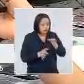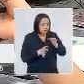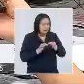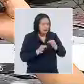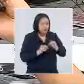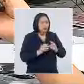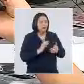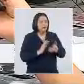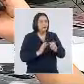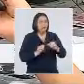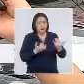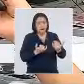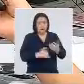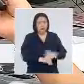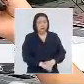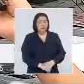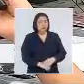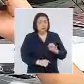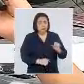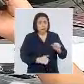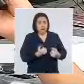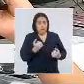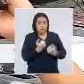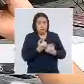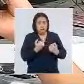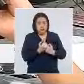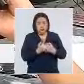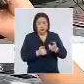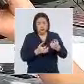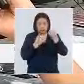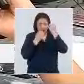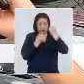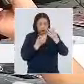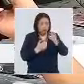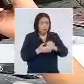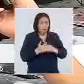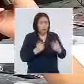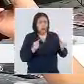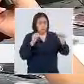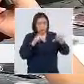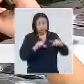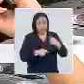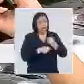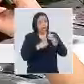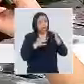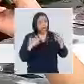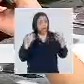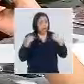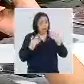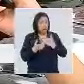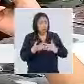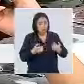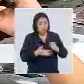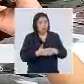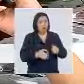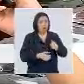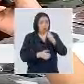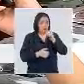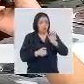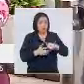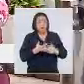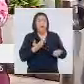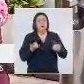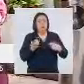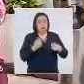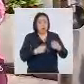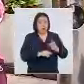en este medio, en este mundo, y sobre todo apoyado con la base de datos que malos funcionarios públicos y privados no han